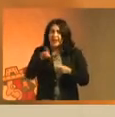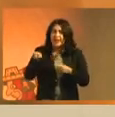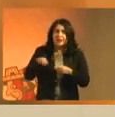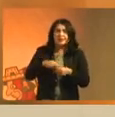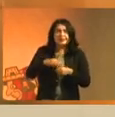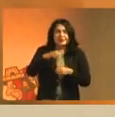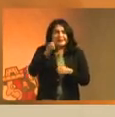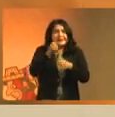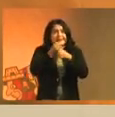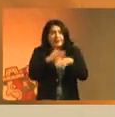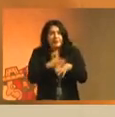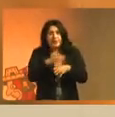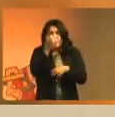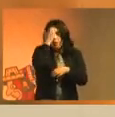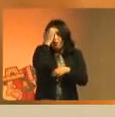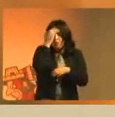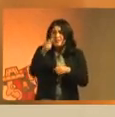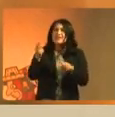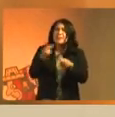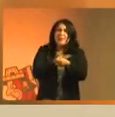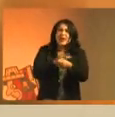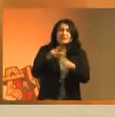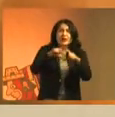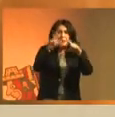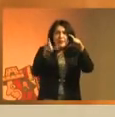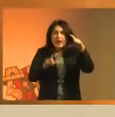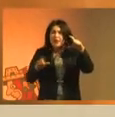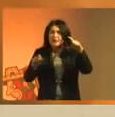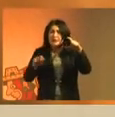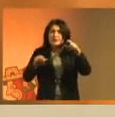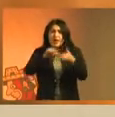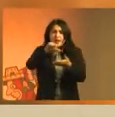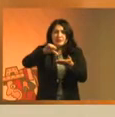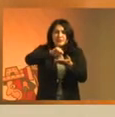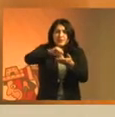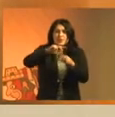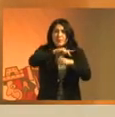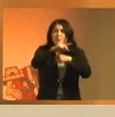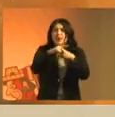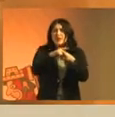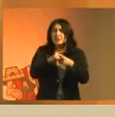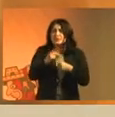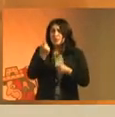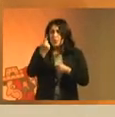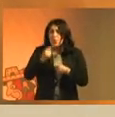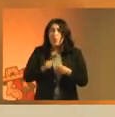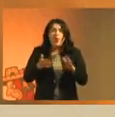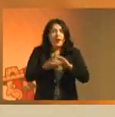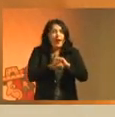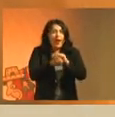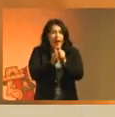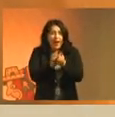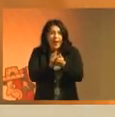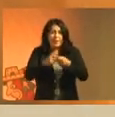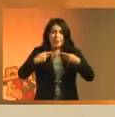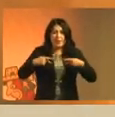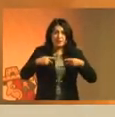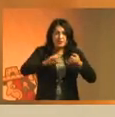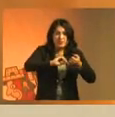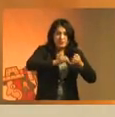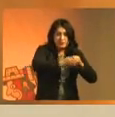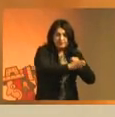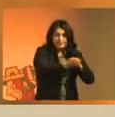en el país y descubrí que hay en una región del país en el centro del país un movimiento un movimiento campesino un movimiento